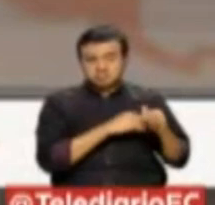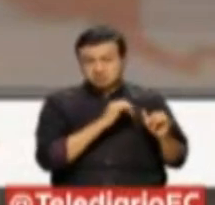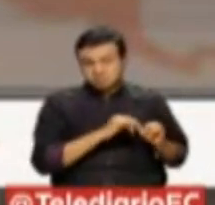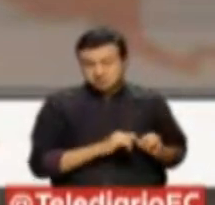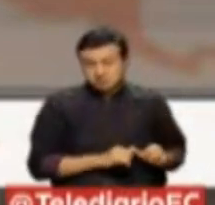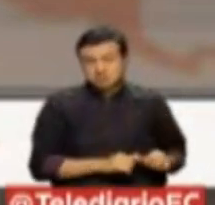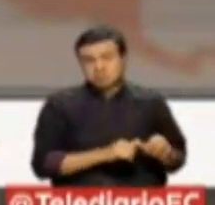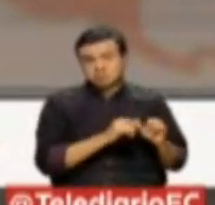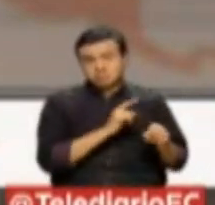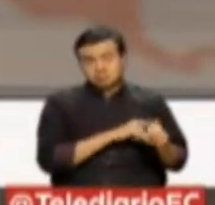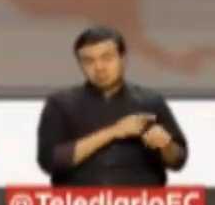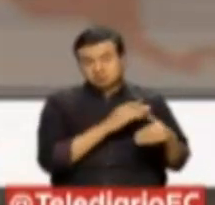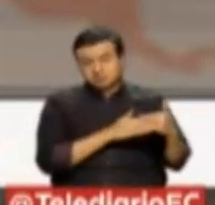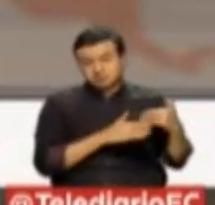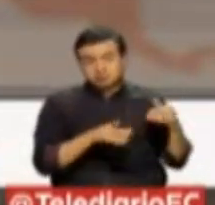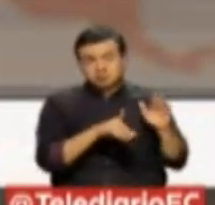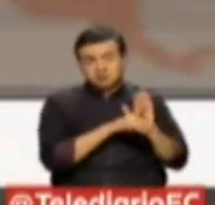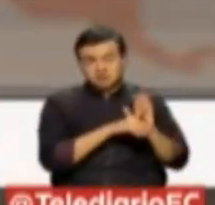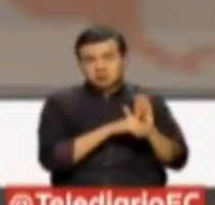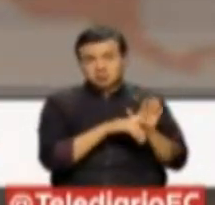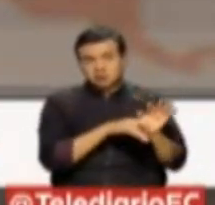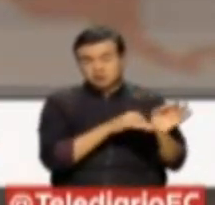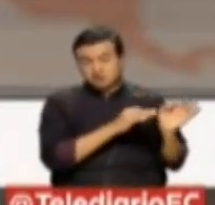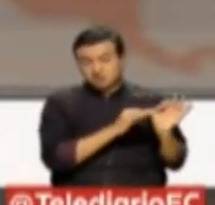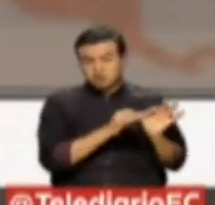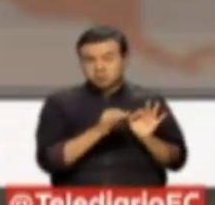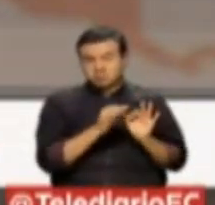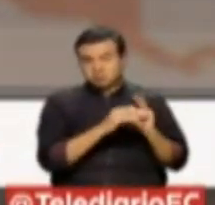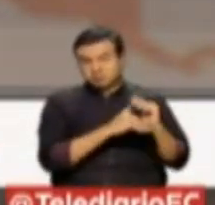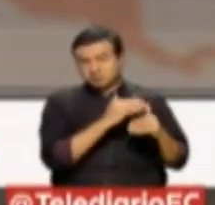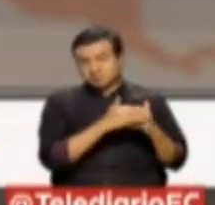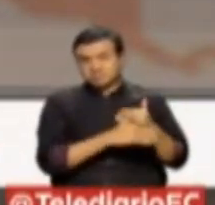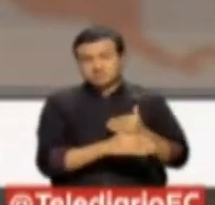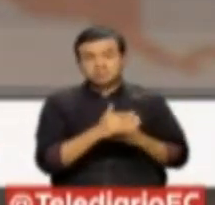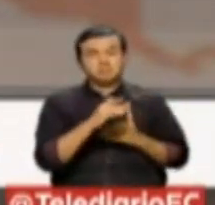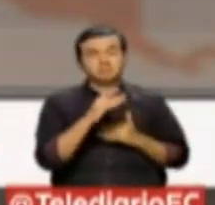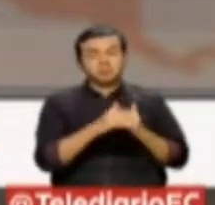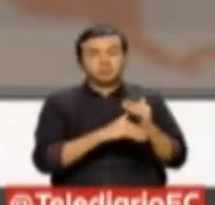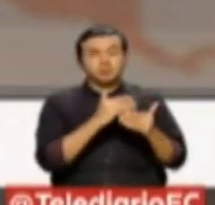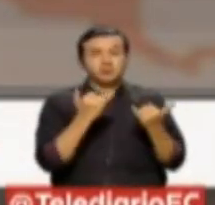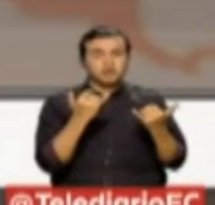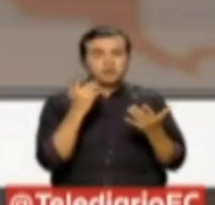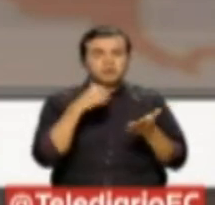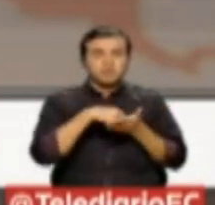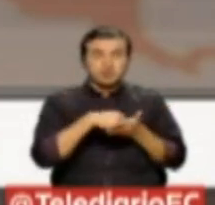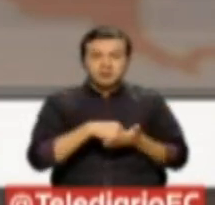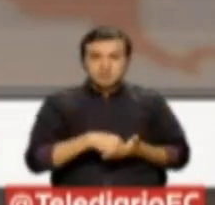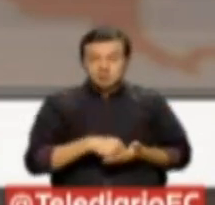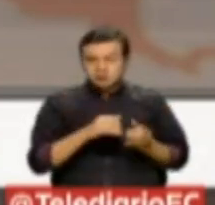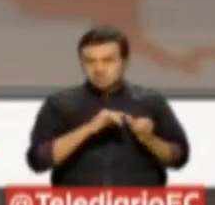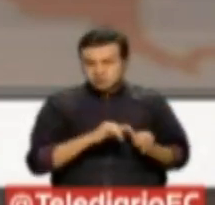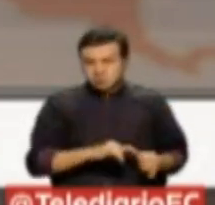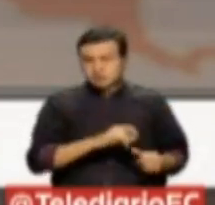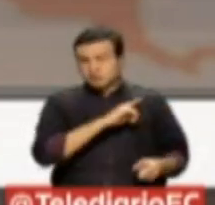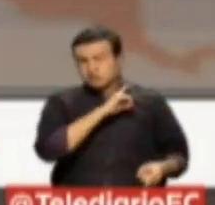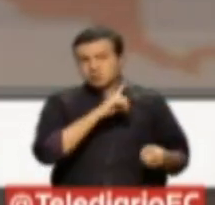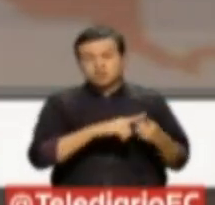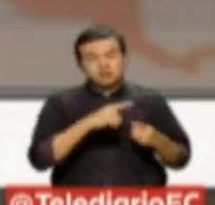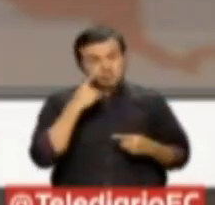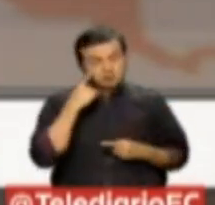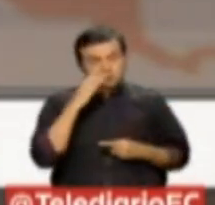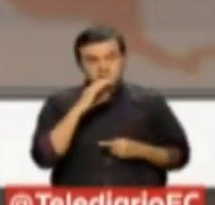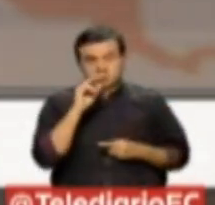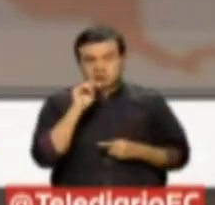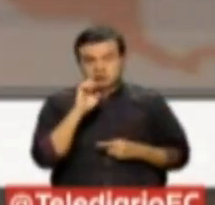y esto tiene según la ley sus formas de concreción están en el proceso de recolección de firmas habrá que luego el